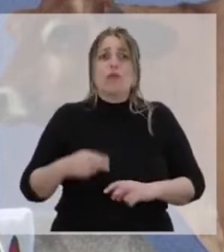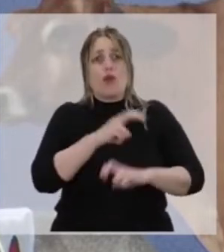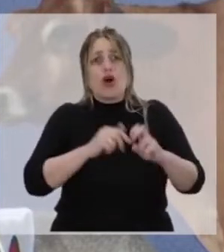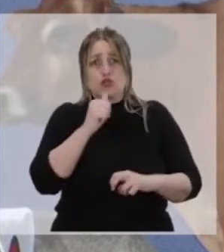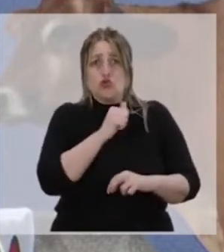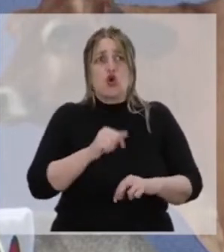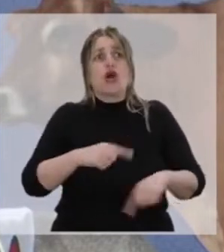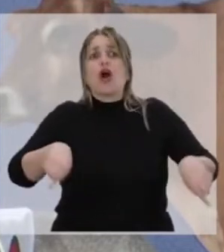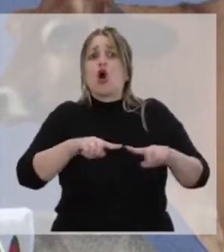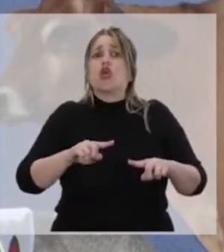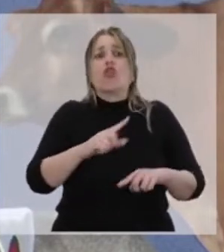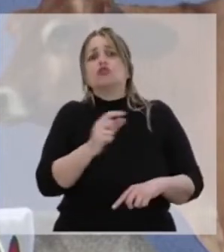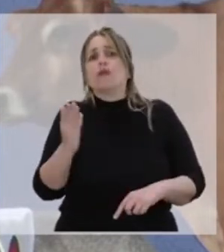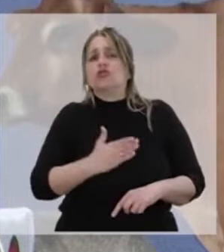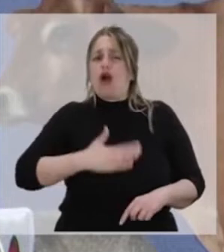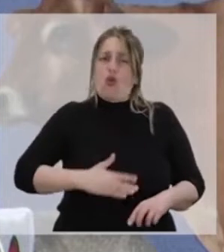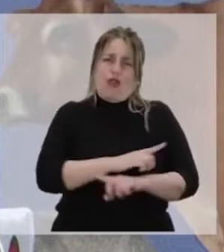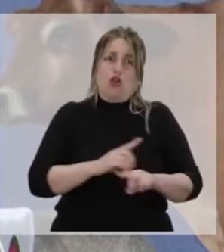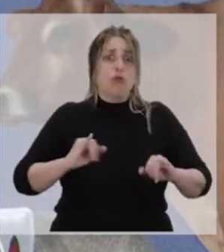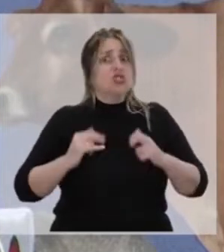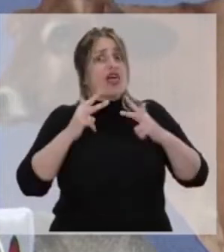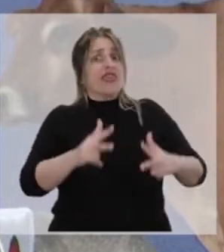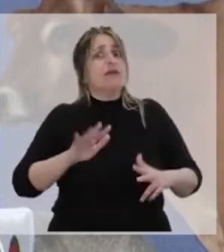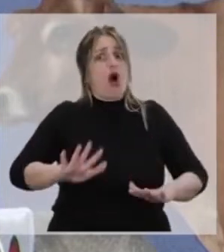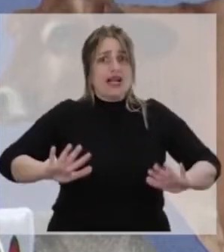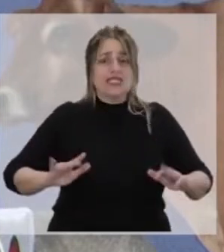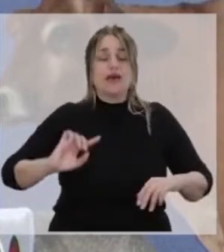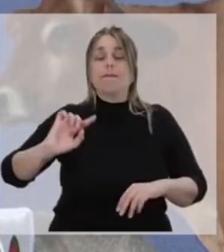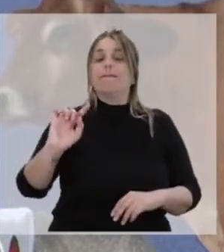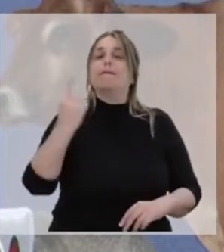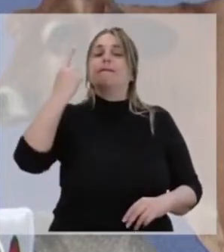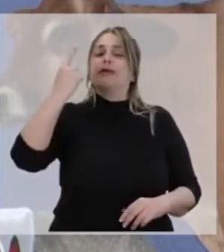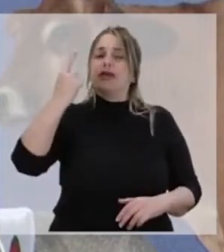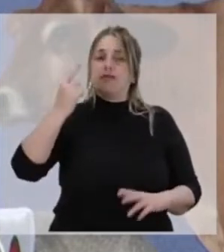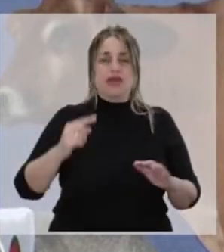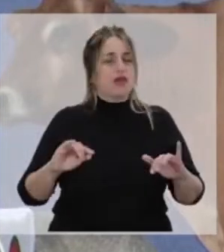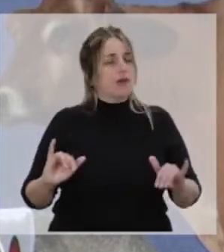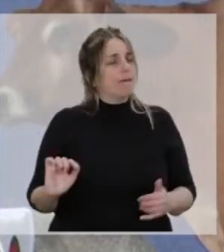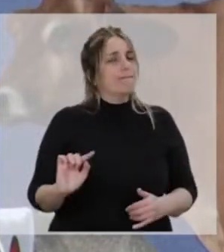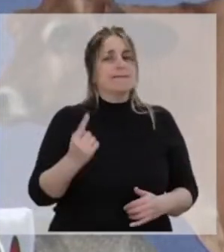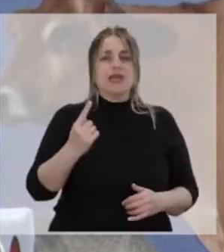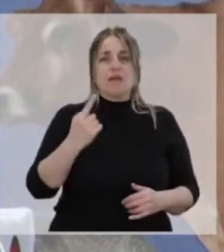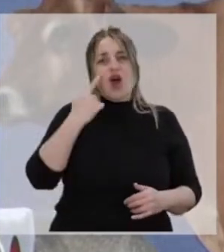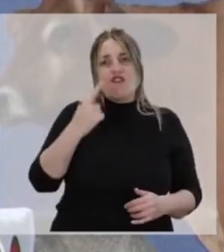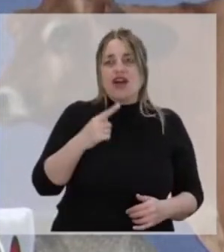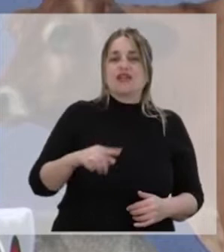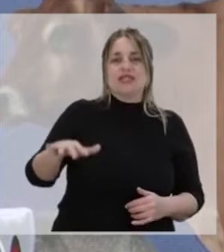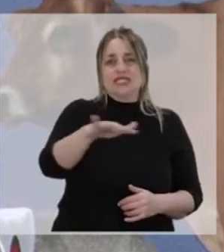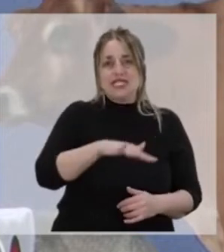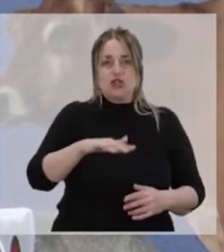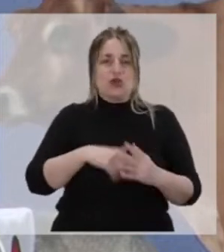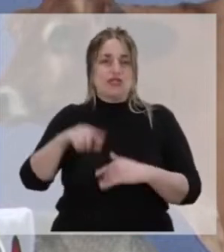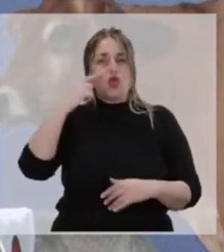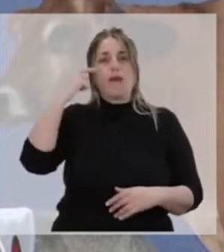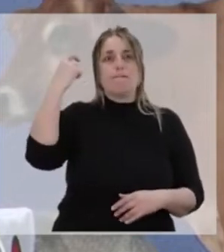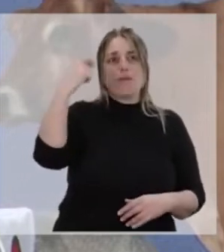conformen pero son las que dijimos que íbamos a tomar y la primera es asociar los establecimientos